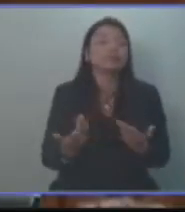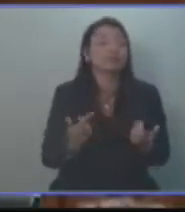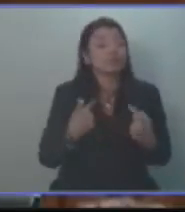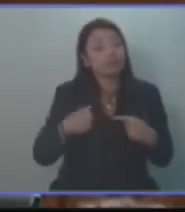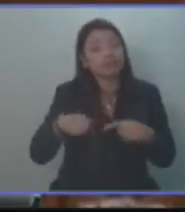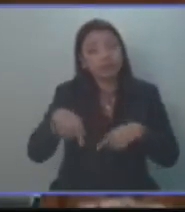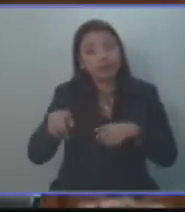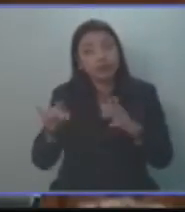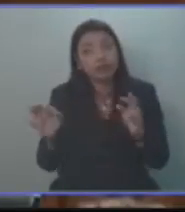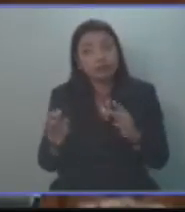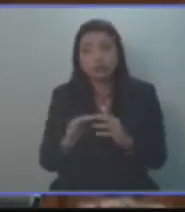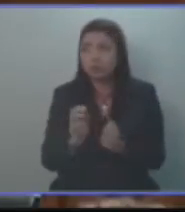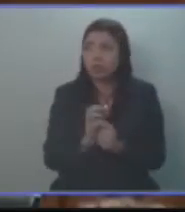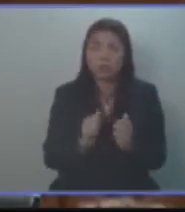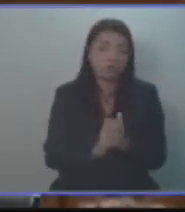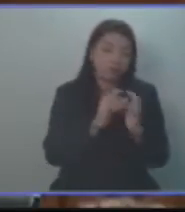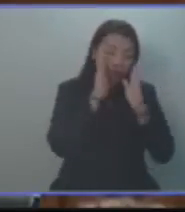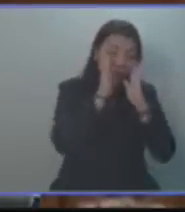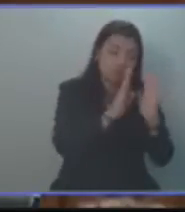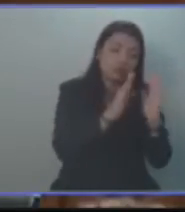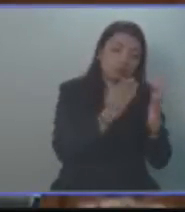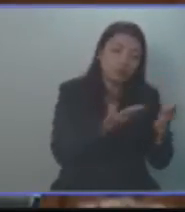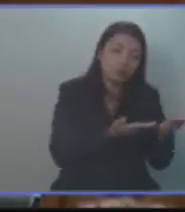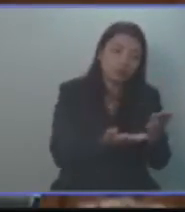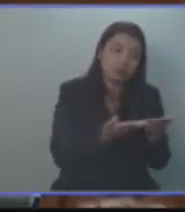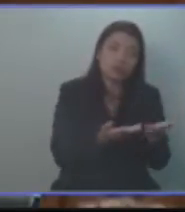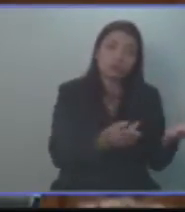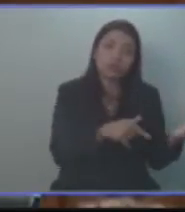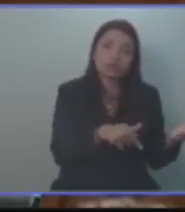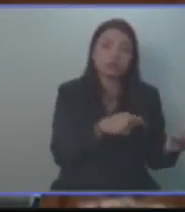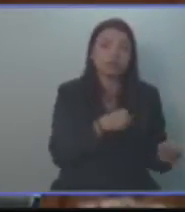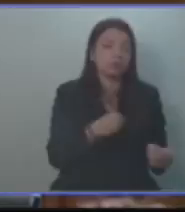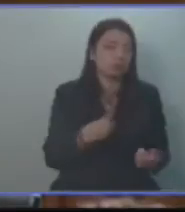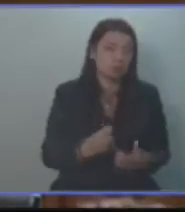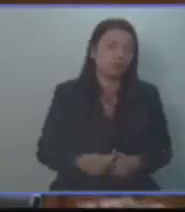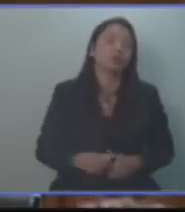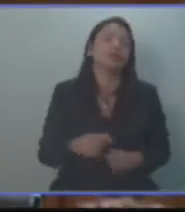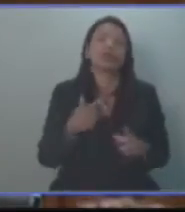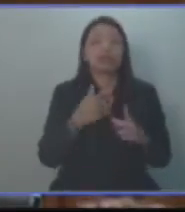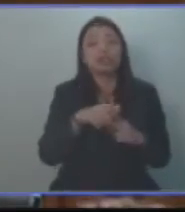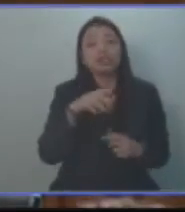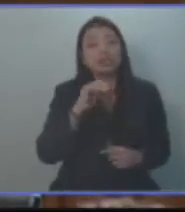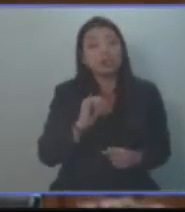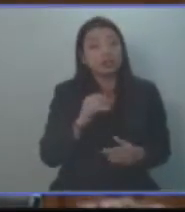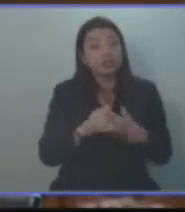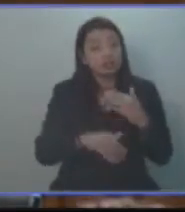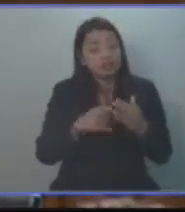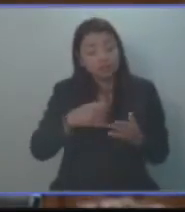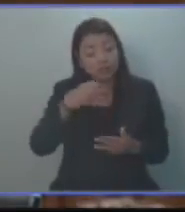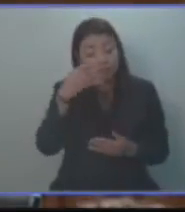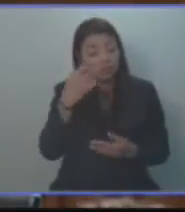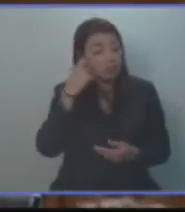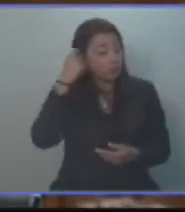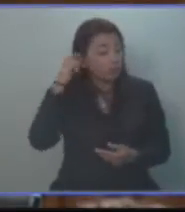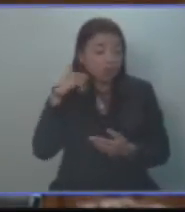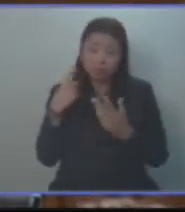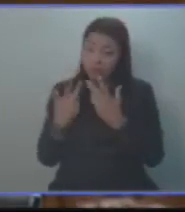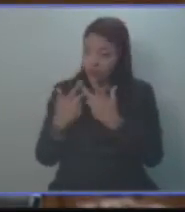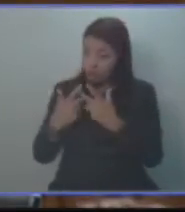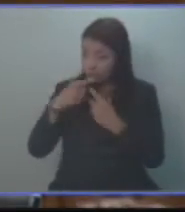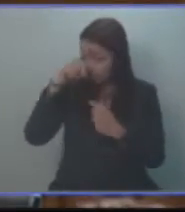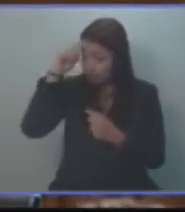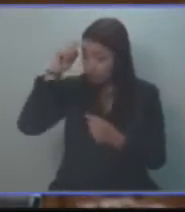no debe interferir con la atención asistencial. Y respetar la dignidad de los compañeros de